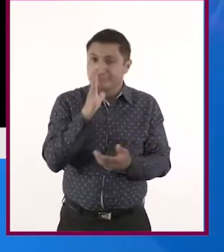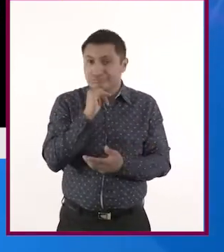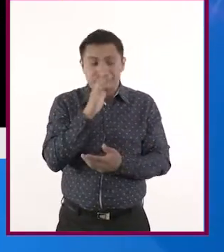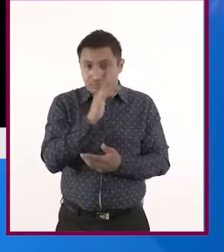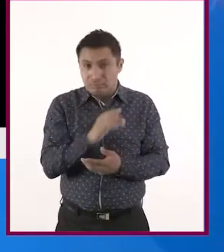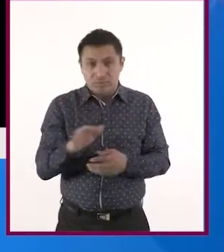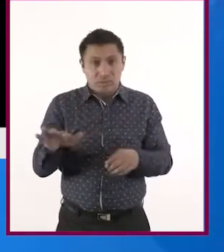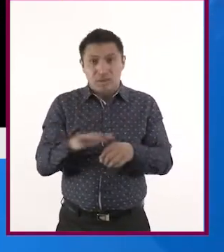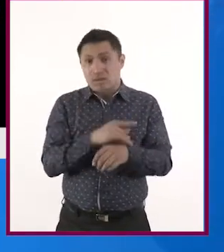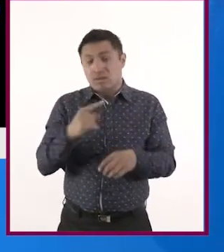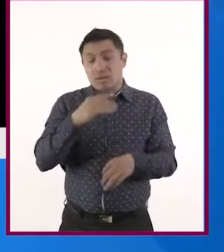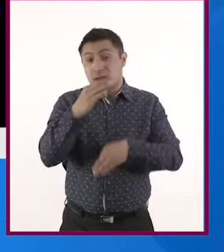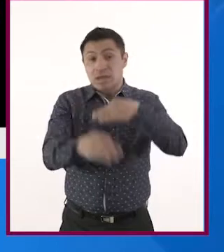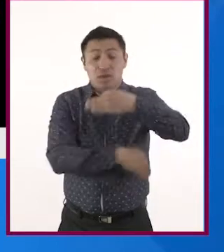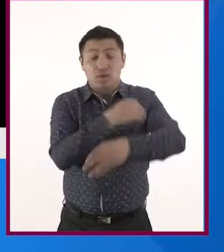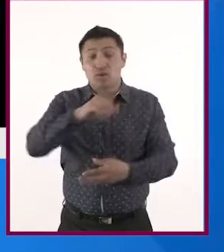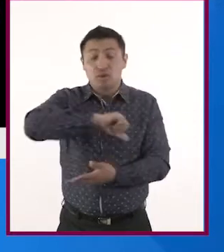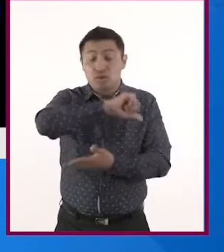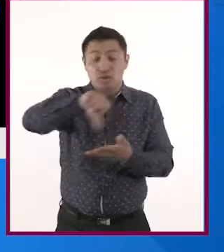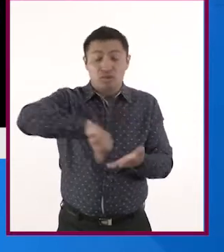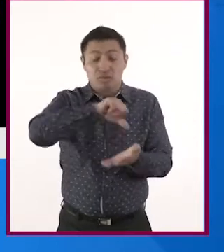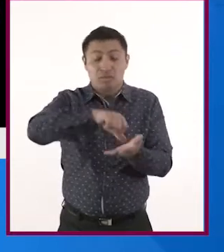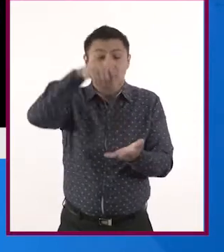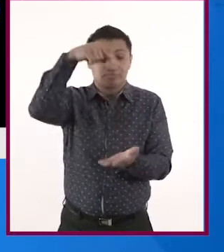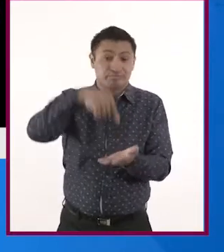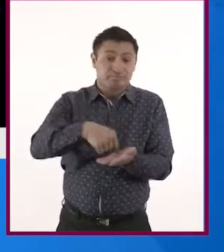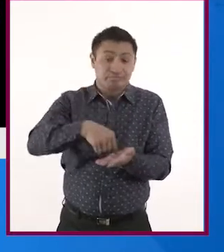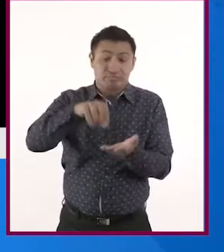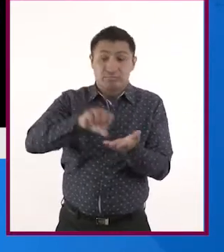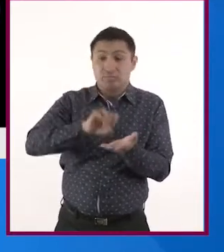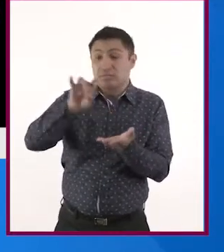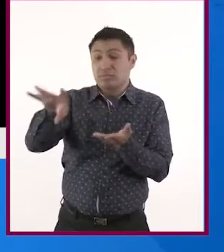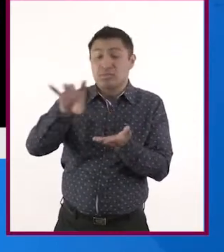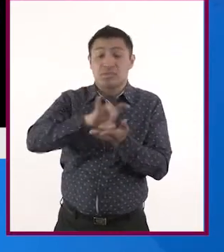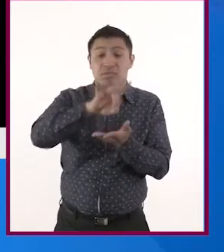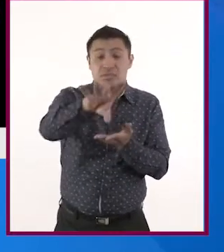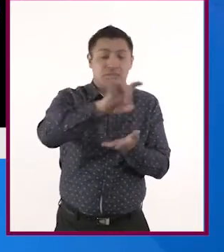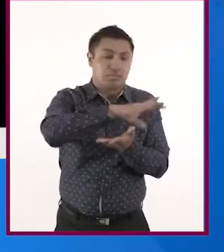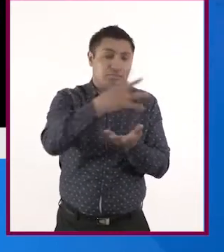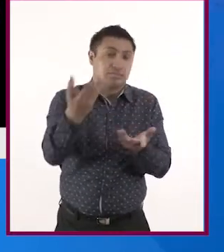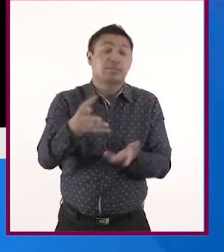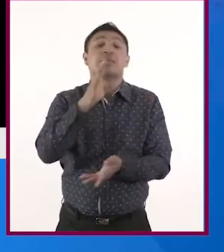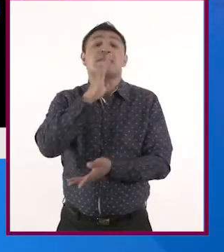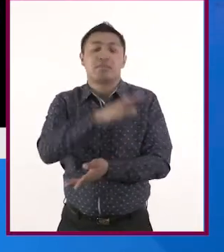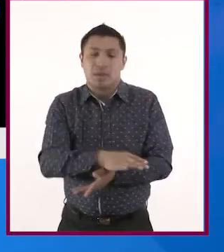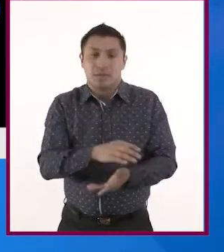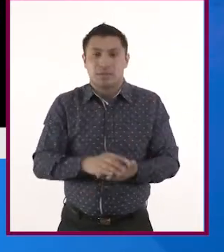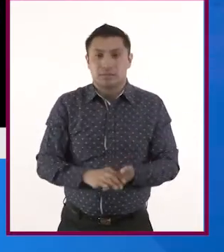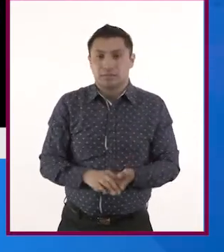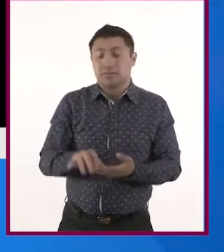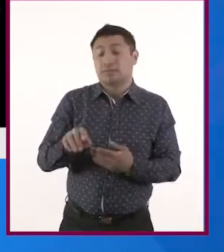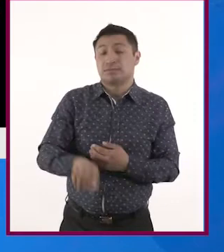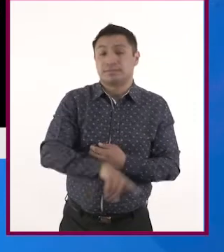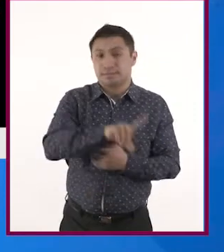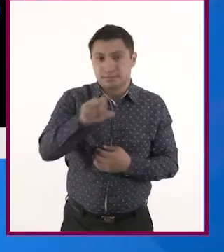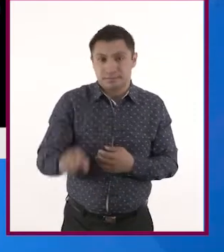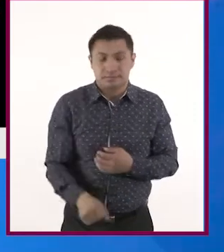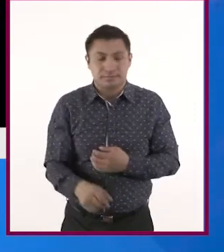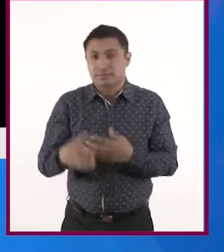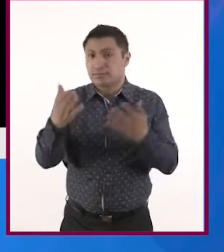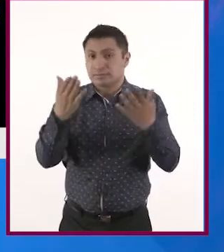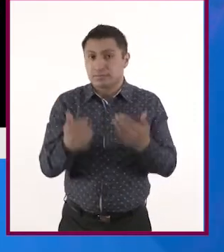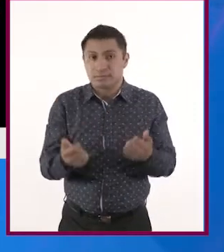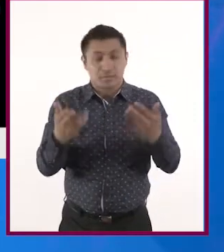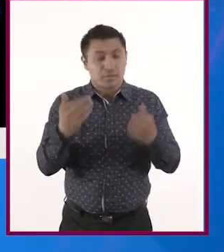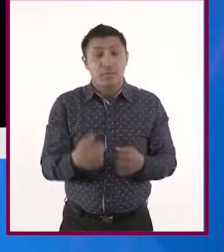generales. Pero lo primero es que no tenemos una red de abastecimiento que logre abarcar a toda